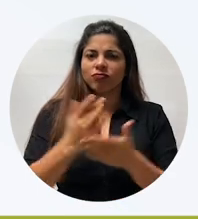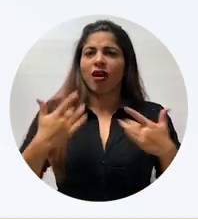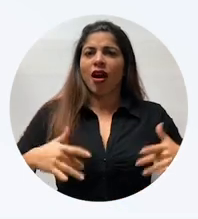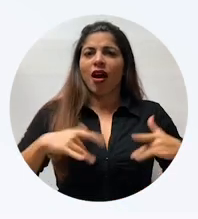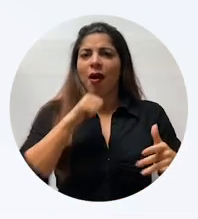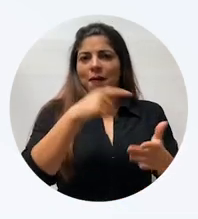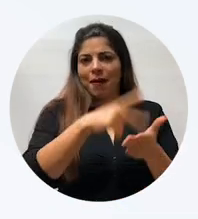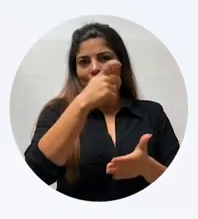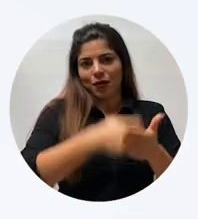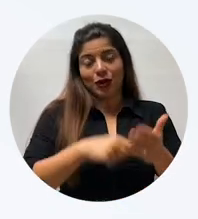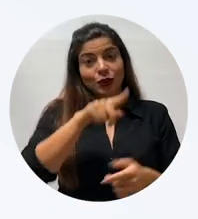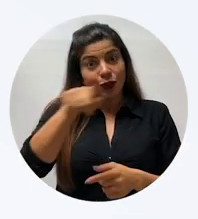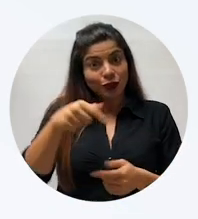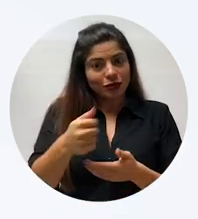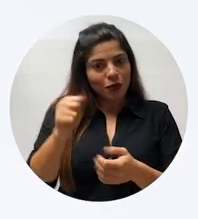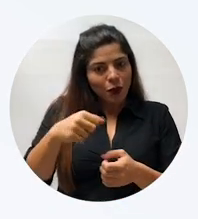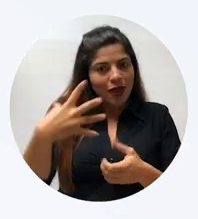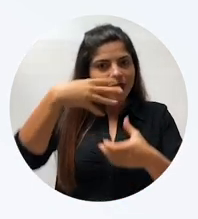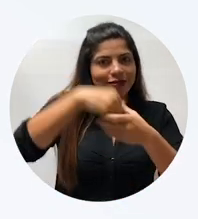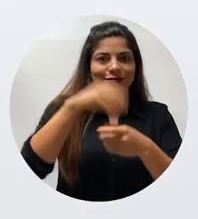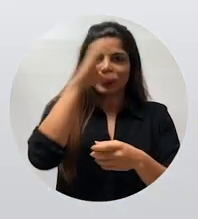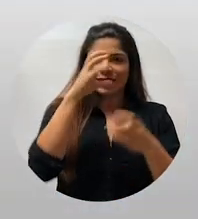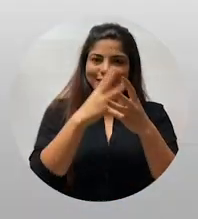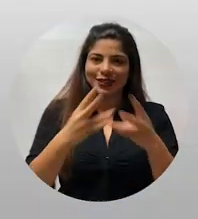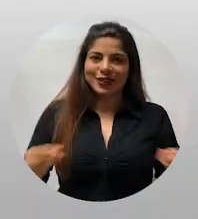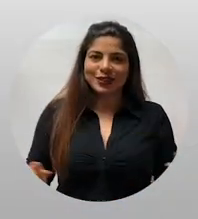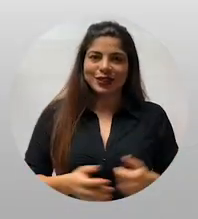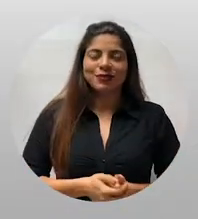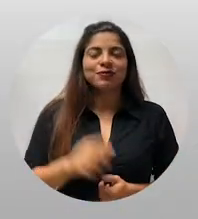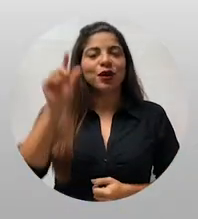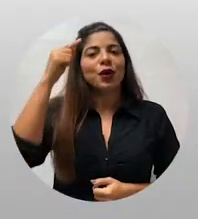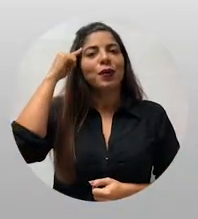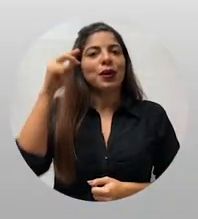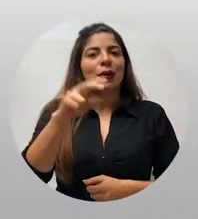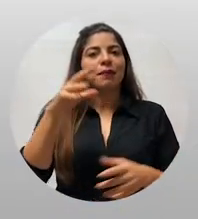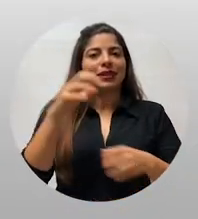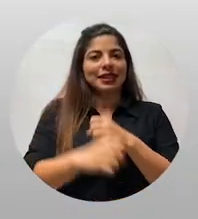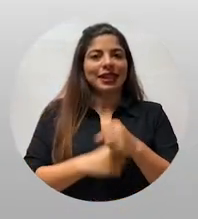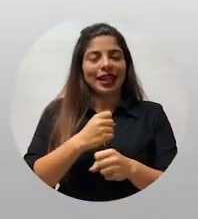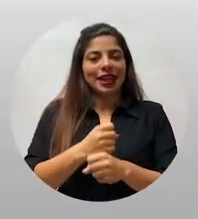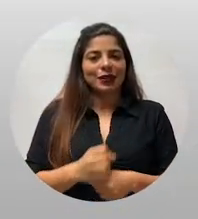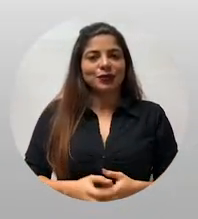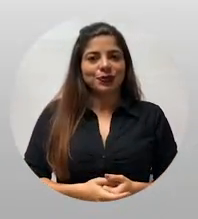la evasión fiscal y usted puede ser parte de la solución. Gobierno del Bicentenario.